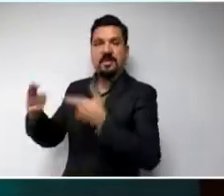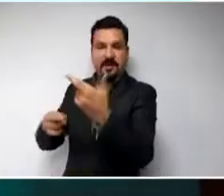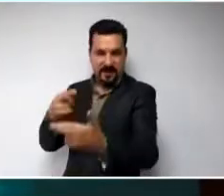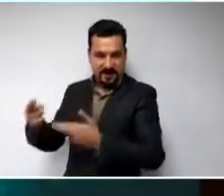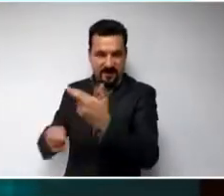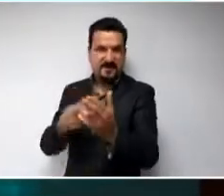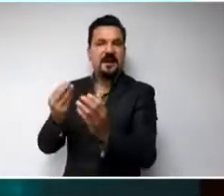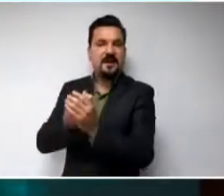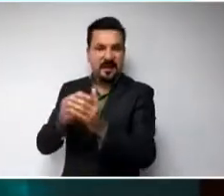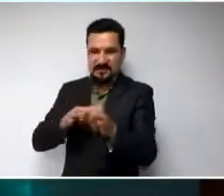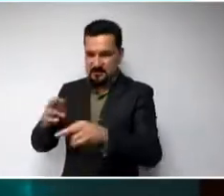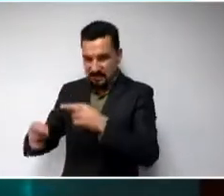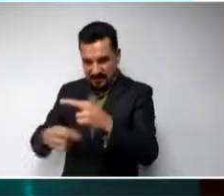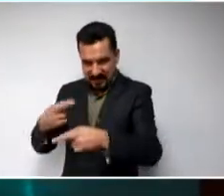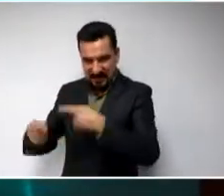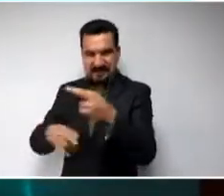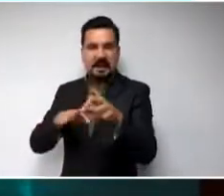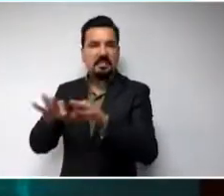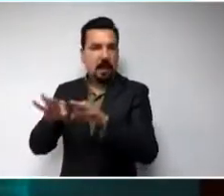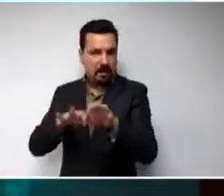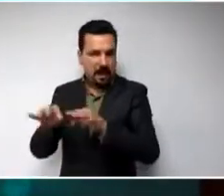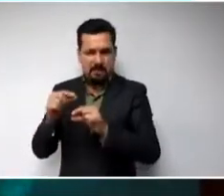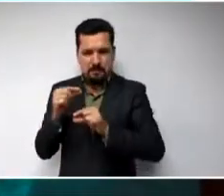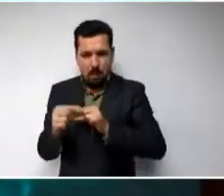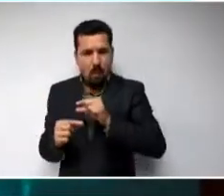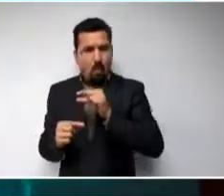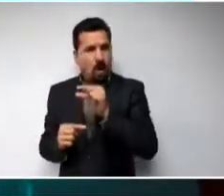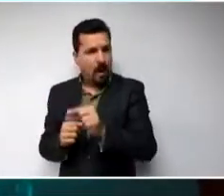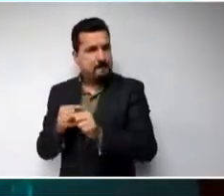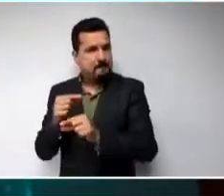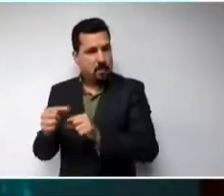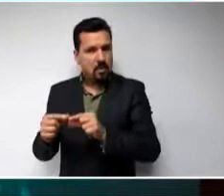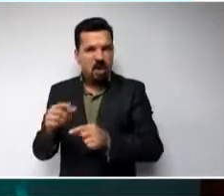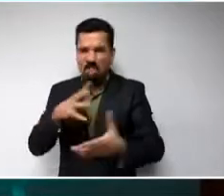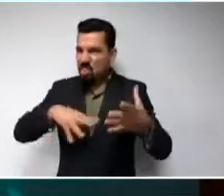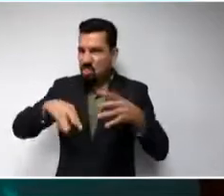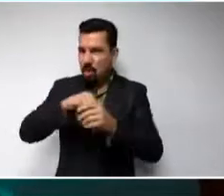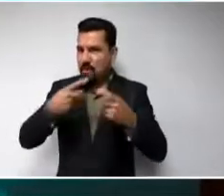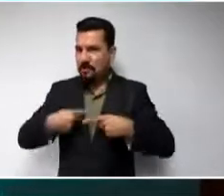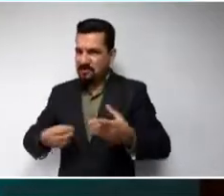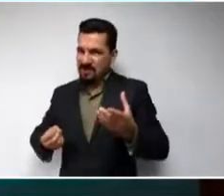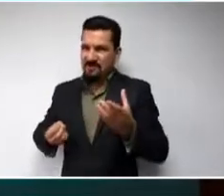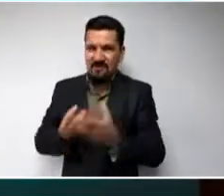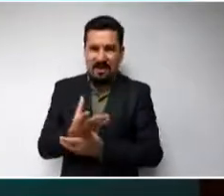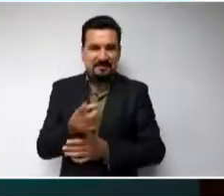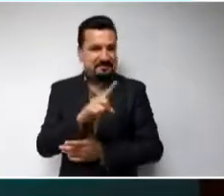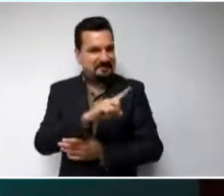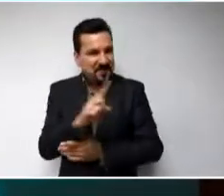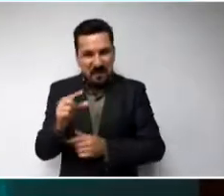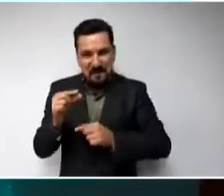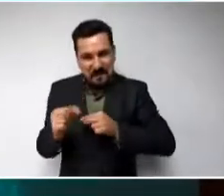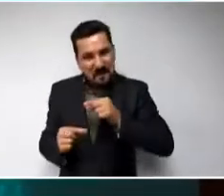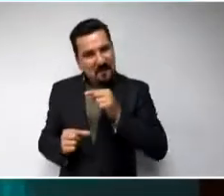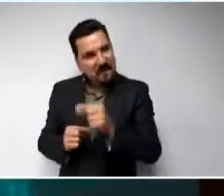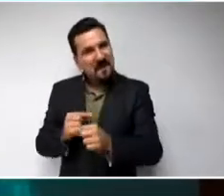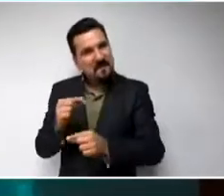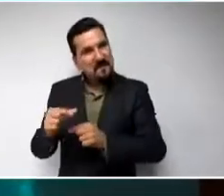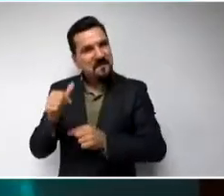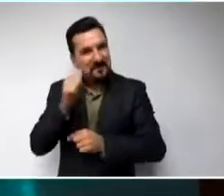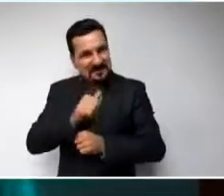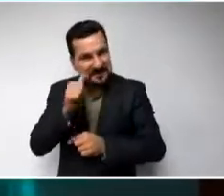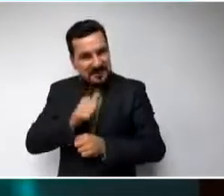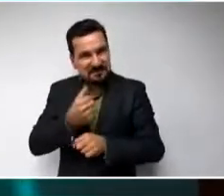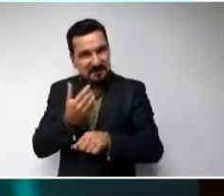de manera gradual a la reanudación de actividades siempre y cuando en las